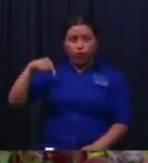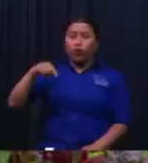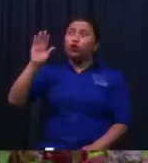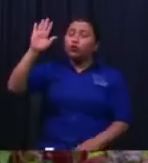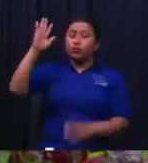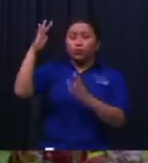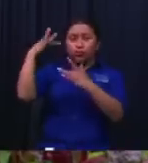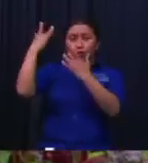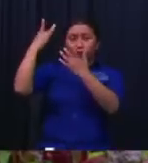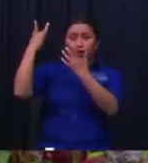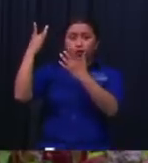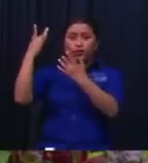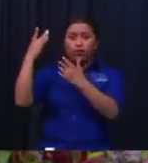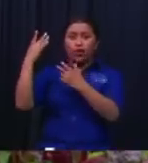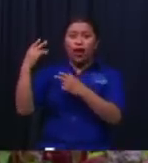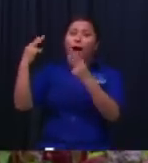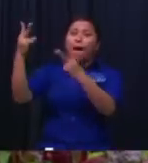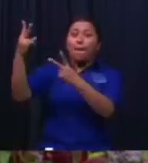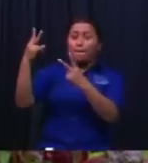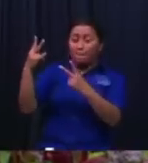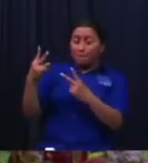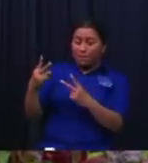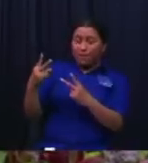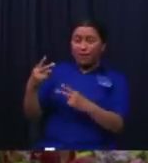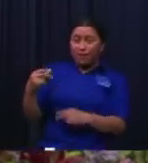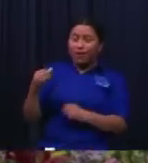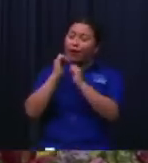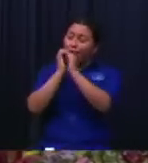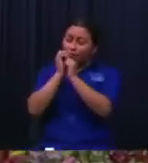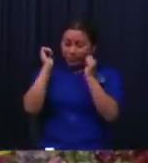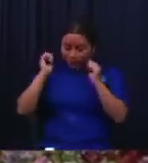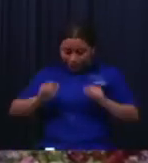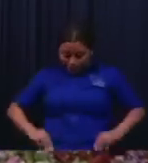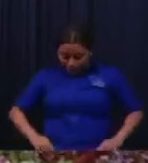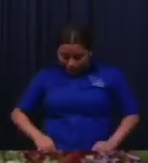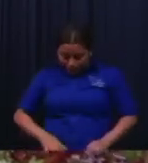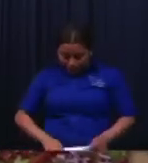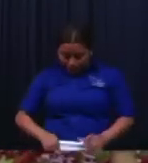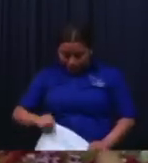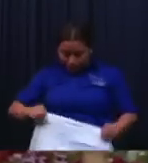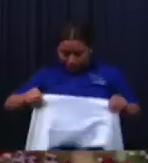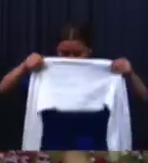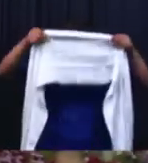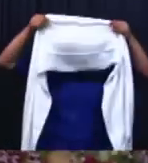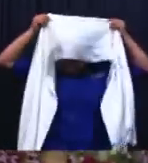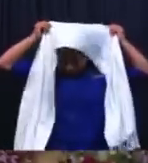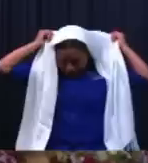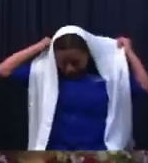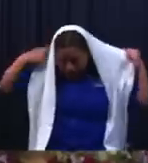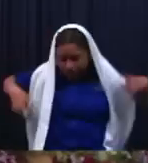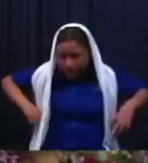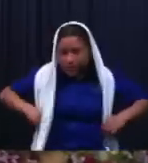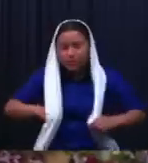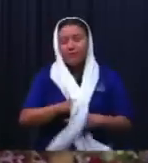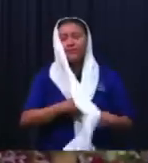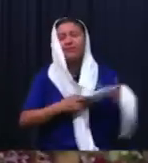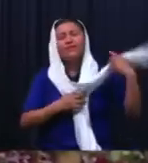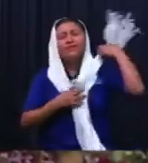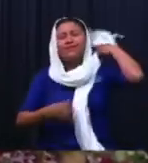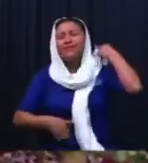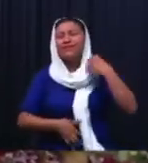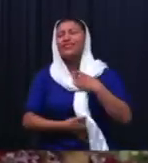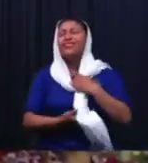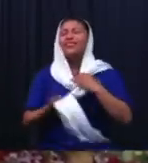nos trajo acá, ¿verdad? Amén. Padre, en el nombre poderoso de Jesús, te damos gracias, Señor. Gracias,